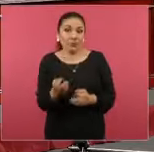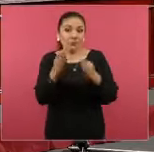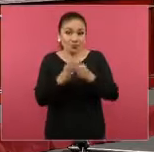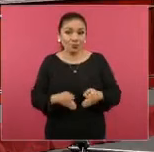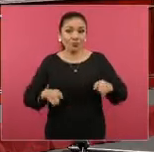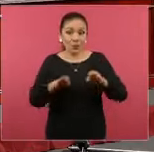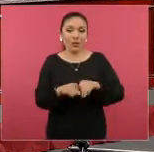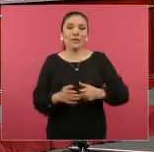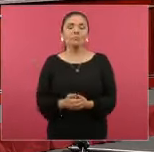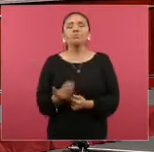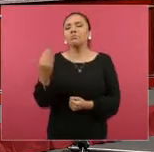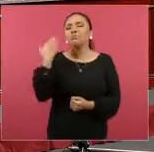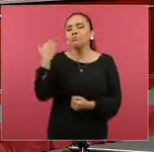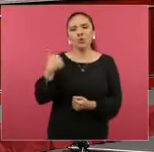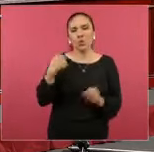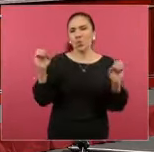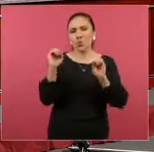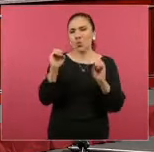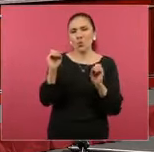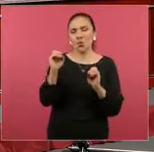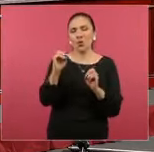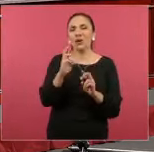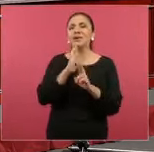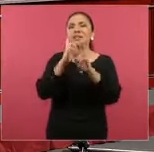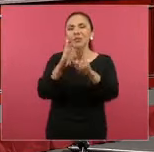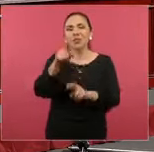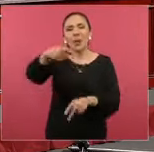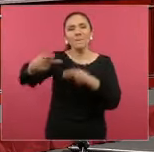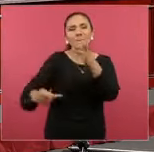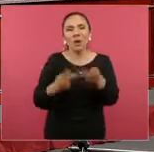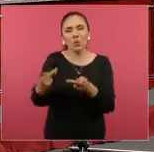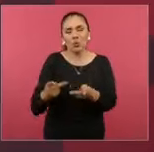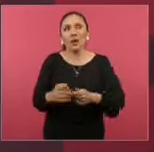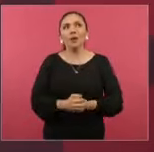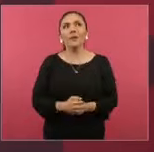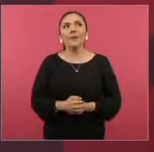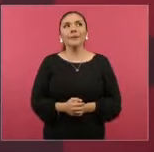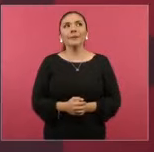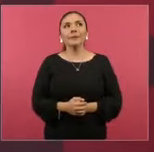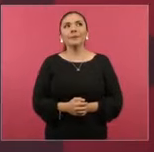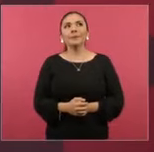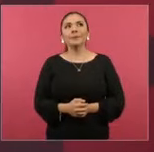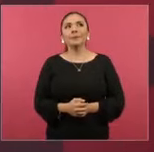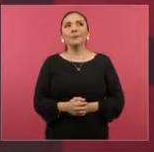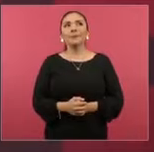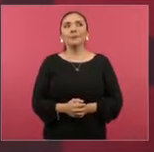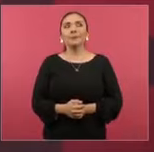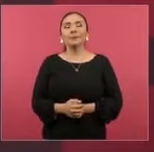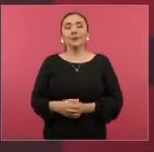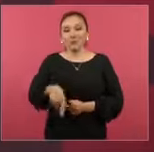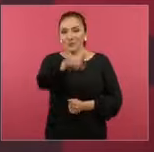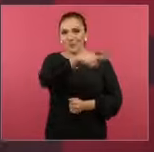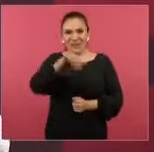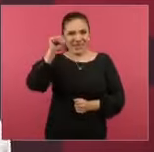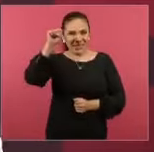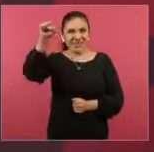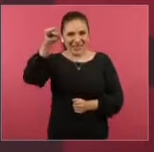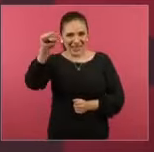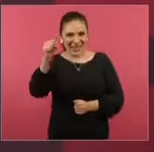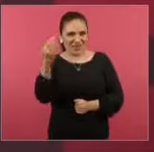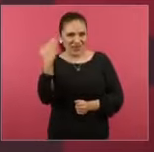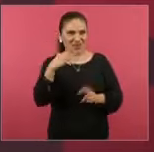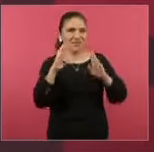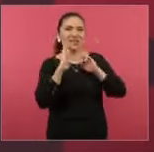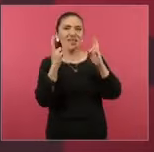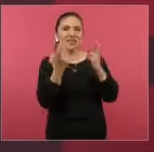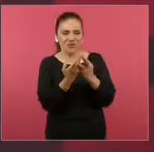no contesté hace un rato la pregunta de Judith, el tema de lo que me dijeron los representantes del CENTE y lo que estuvimos